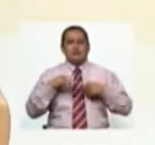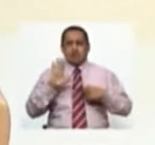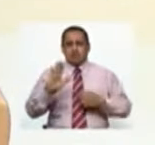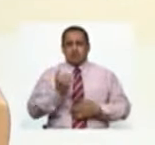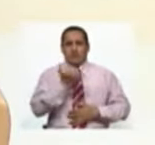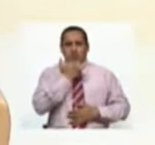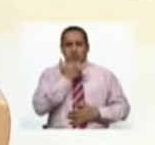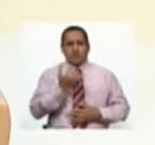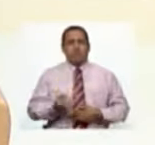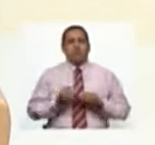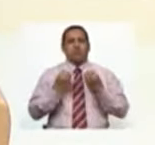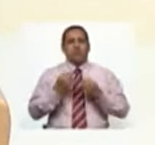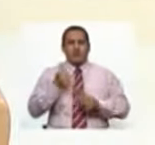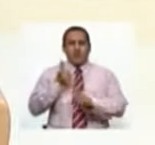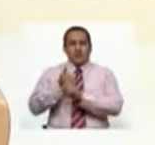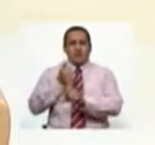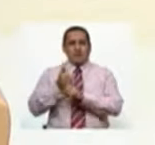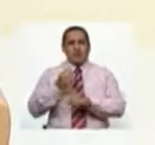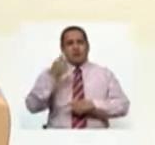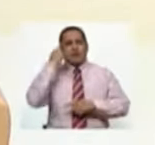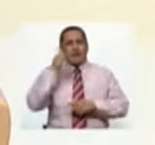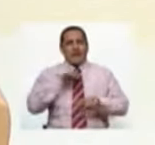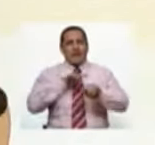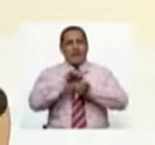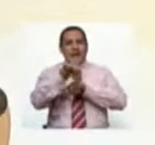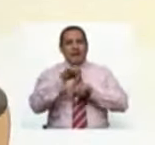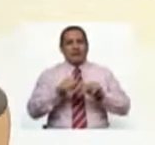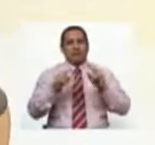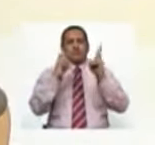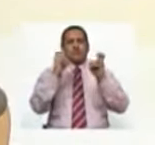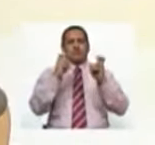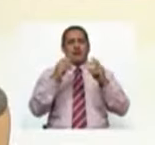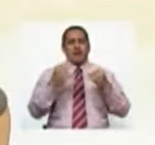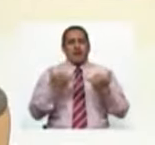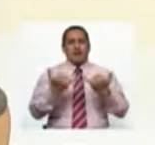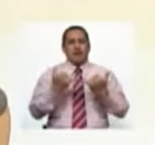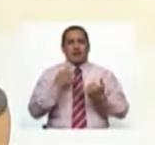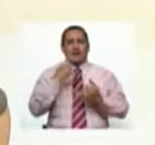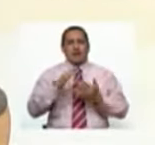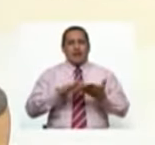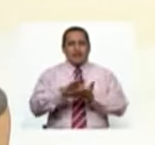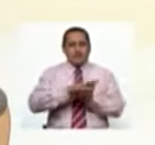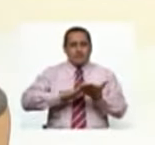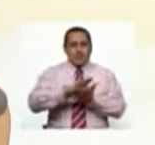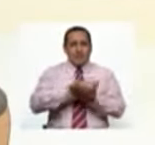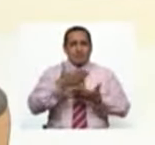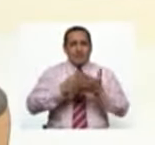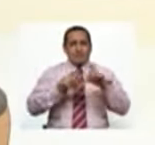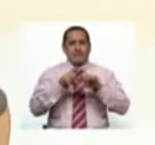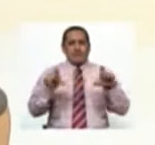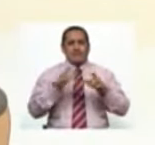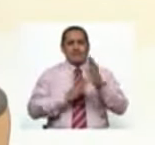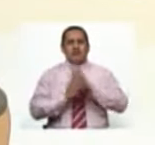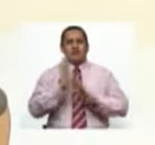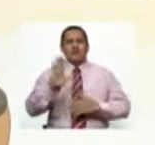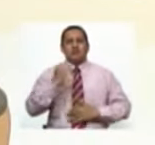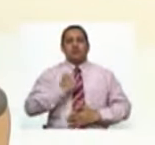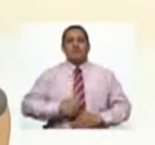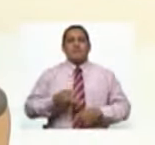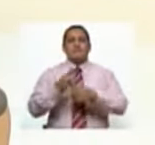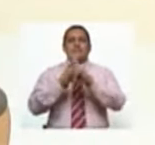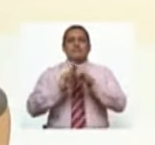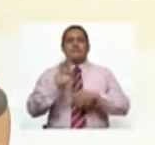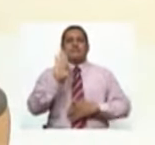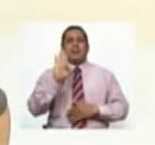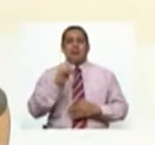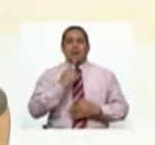realidad acepta su falta porque él simula una situación por la cual él fabrica boletas de pago para que su